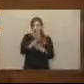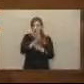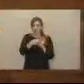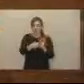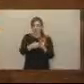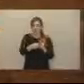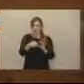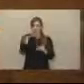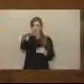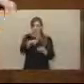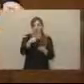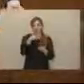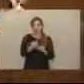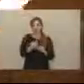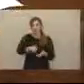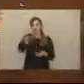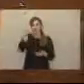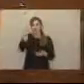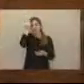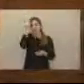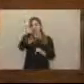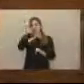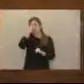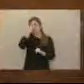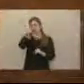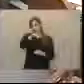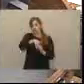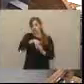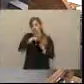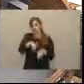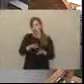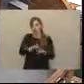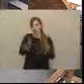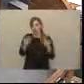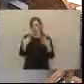creo que está más justificada, y espero contar con su voto favorable. Nada más y muchas gracias.